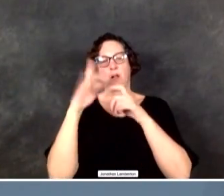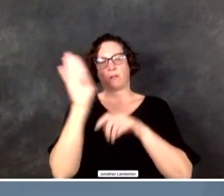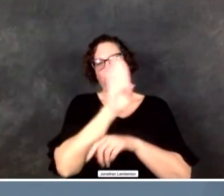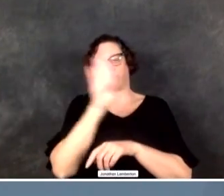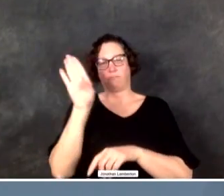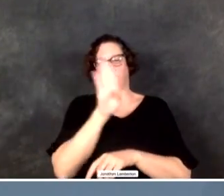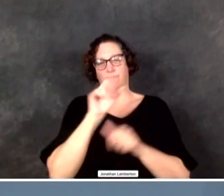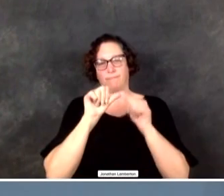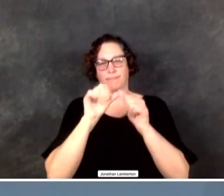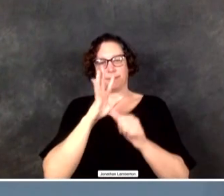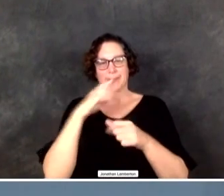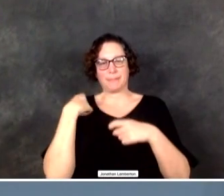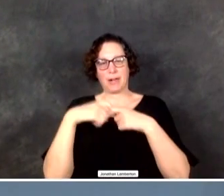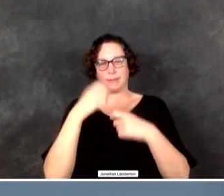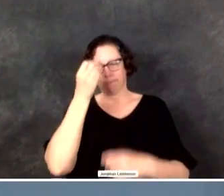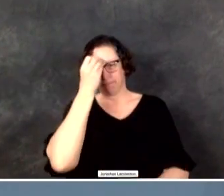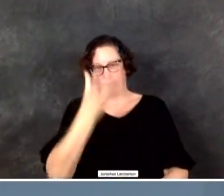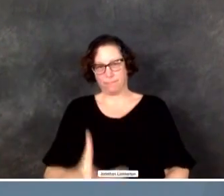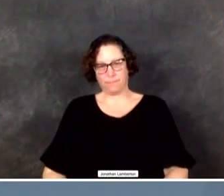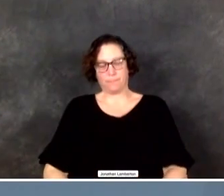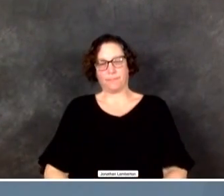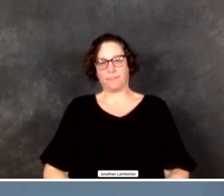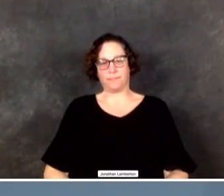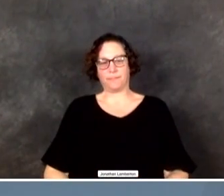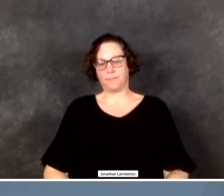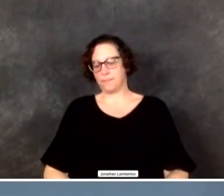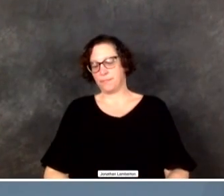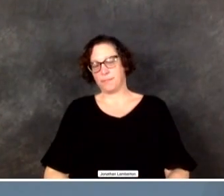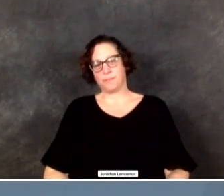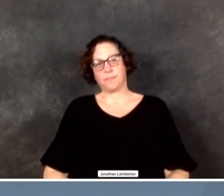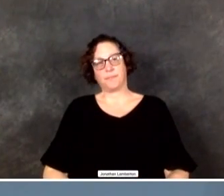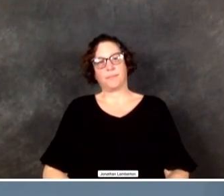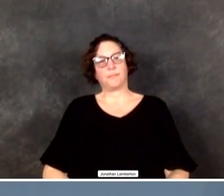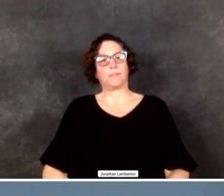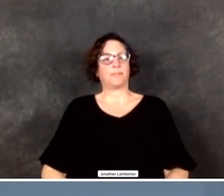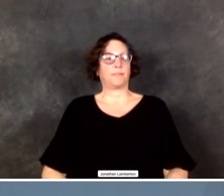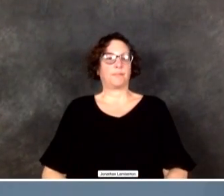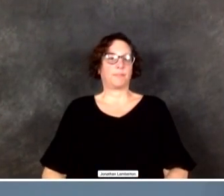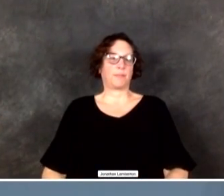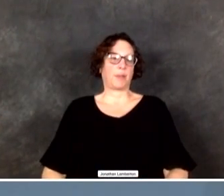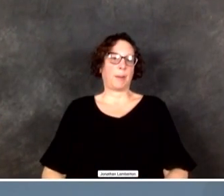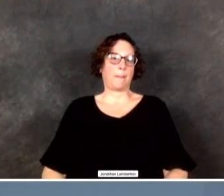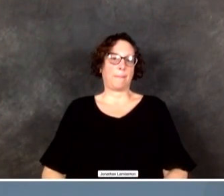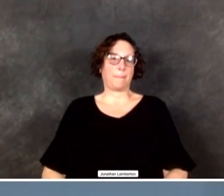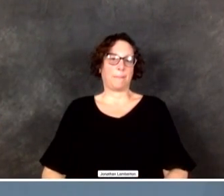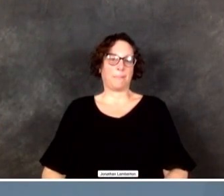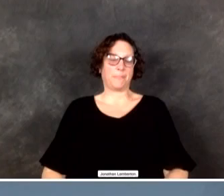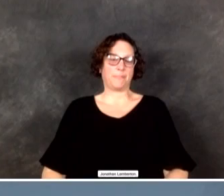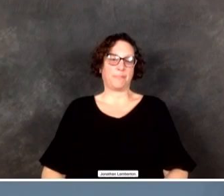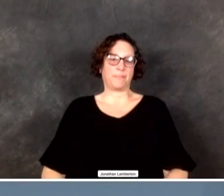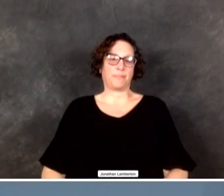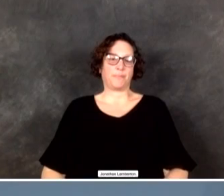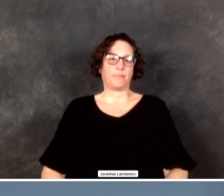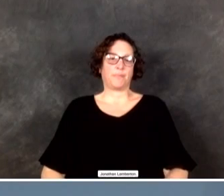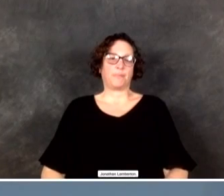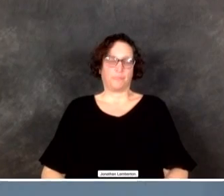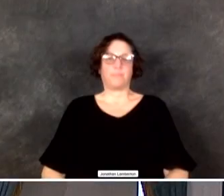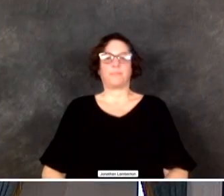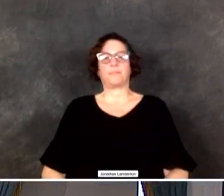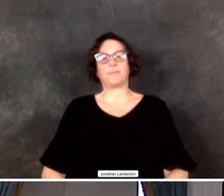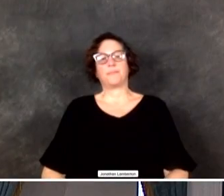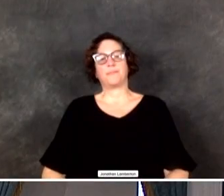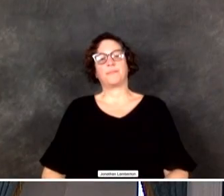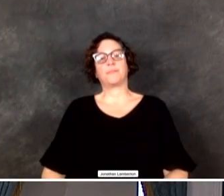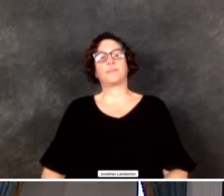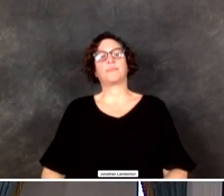pero que sí va a ser una manera de aprender muy diferente a la que hemos tenido hasta este momento. I